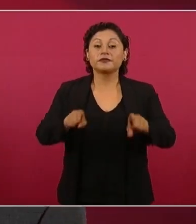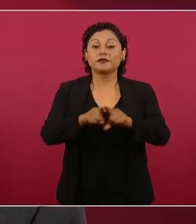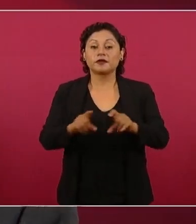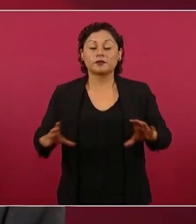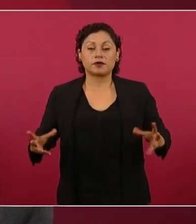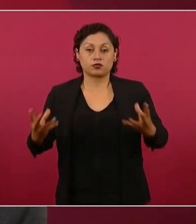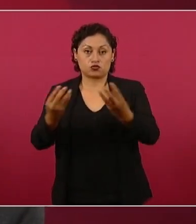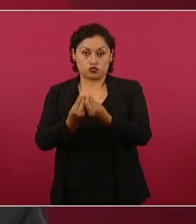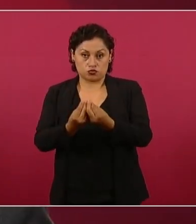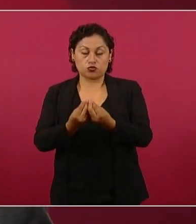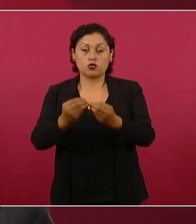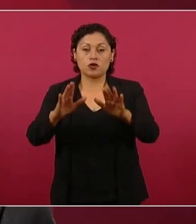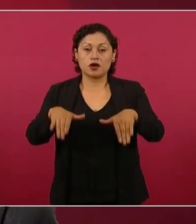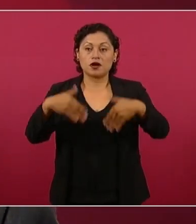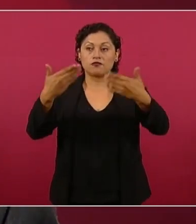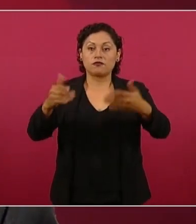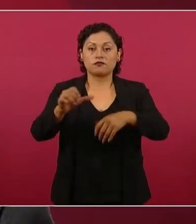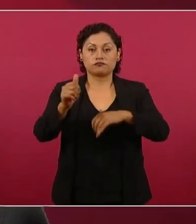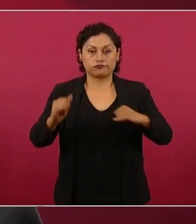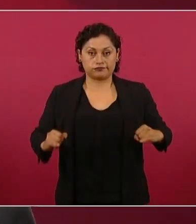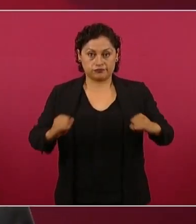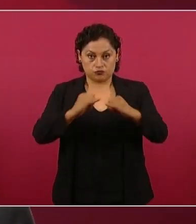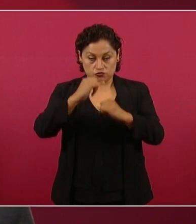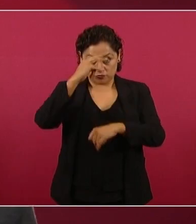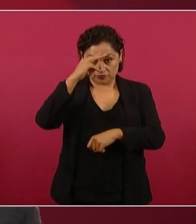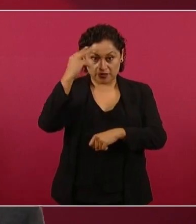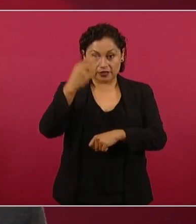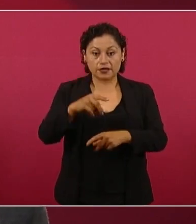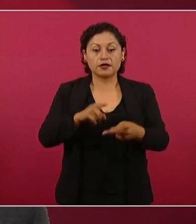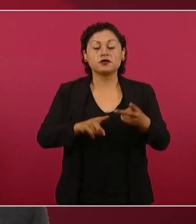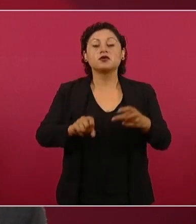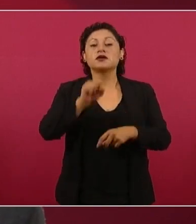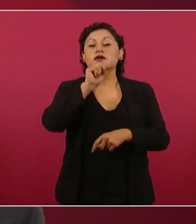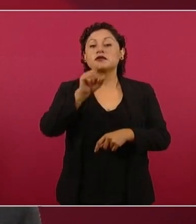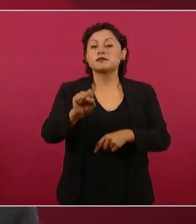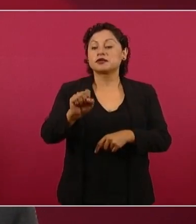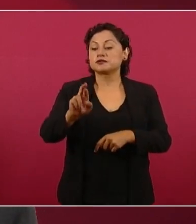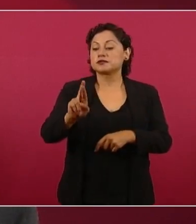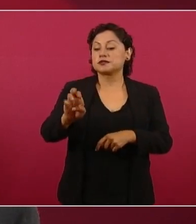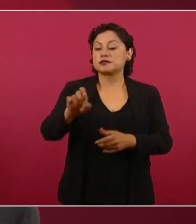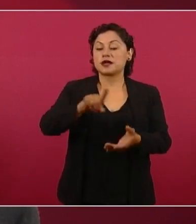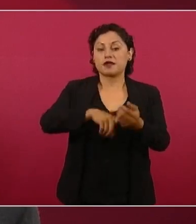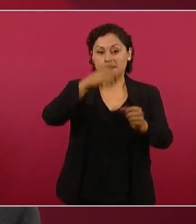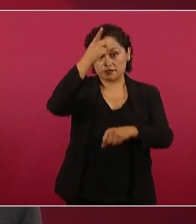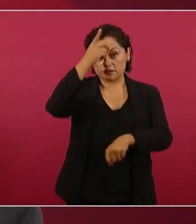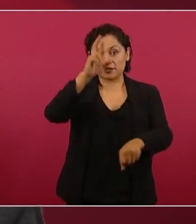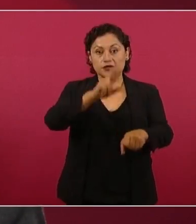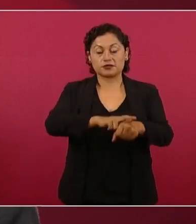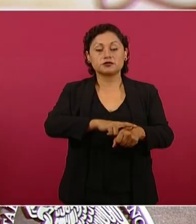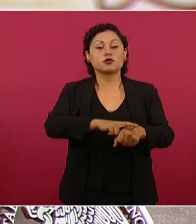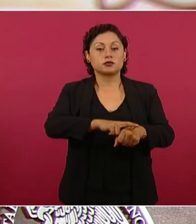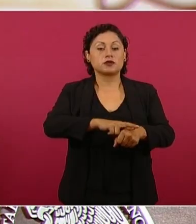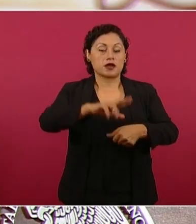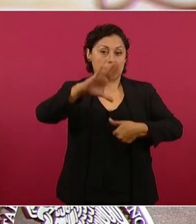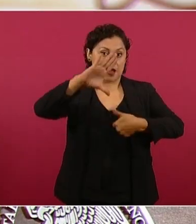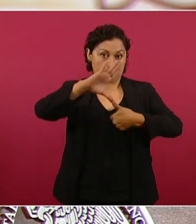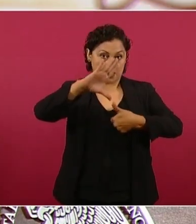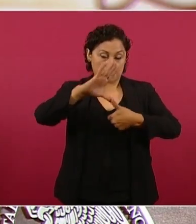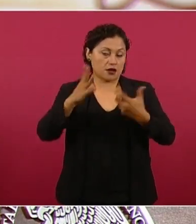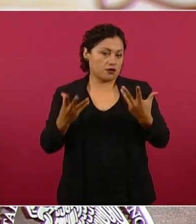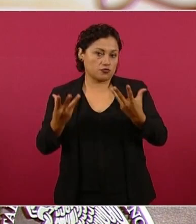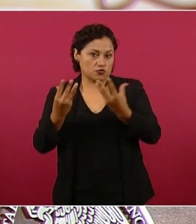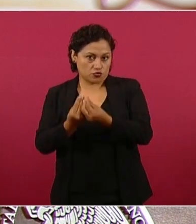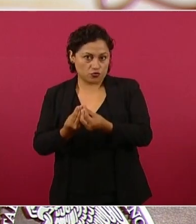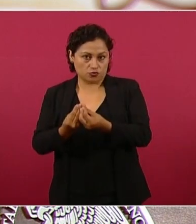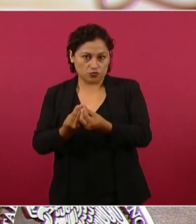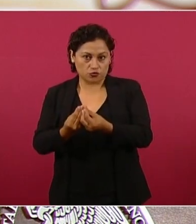en el Exterior y con la Dirección de Relaciones Exteriores, la Dirección de América del Norte, obviamente con el canciller Marcelo